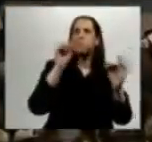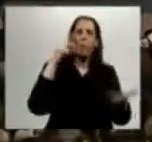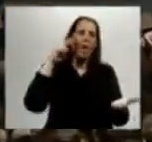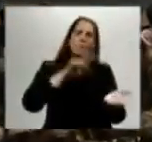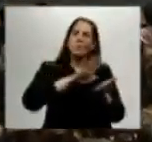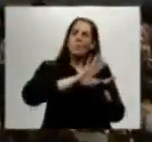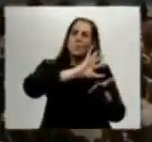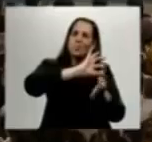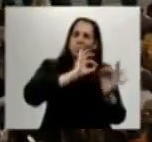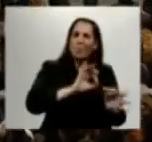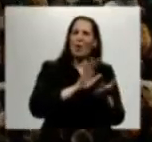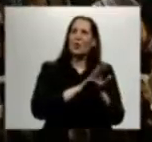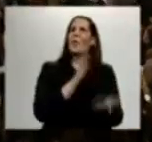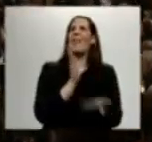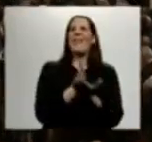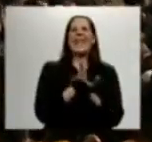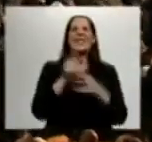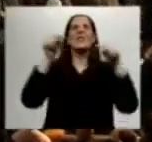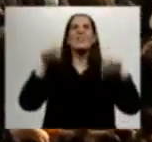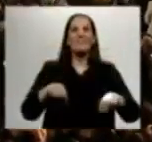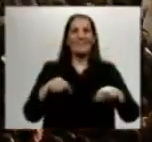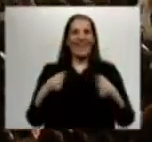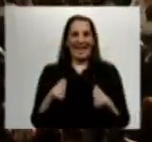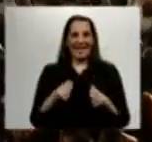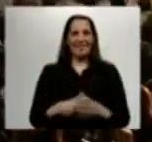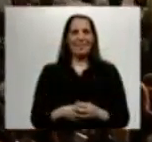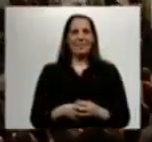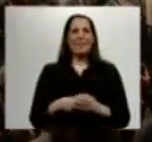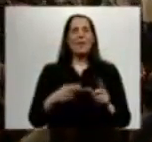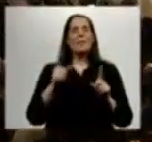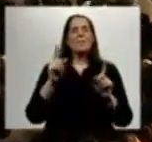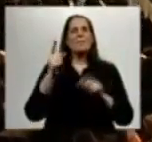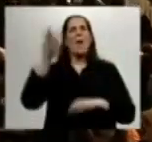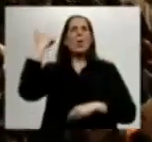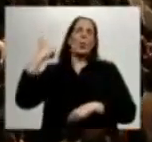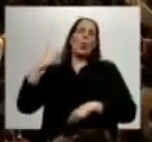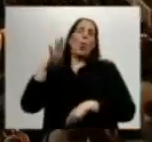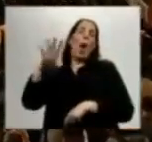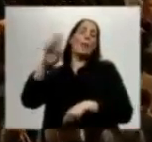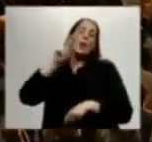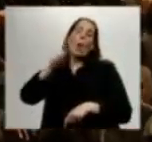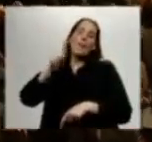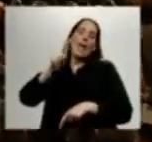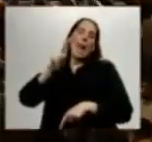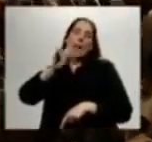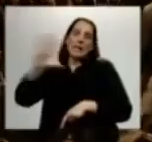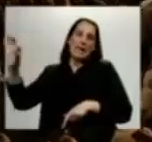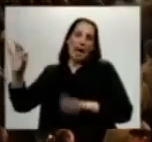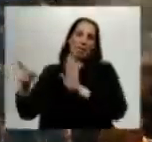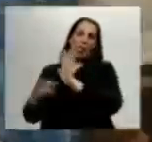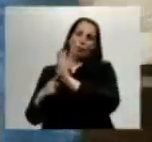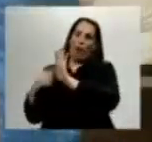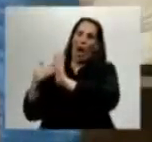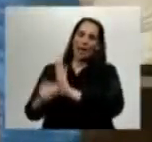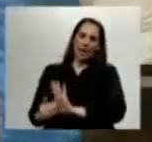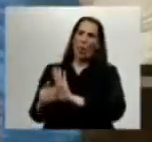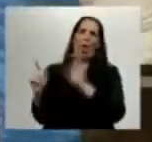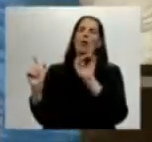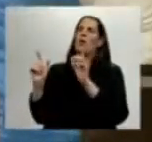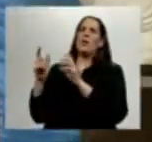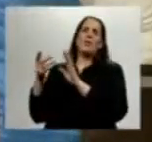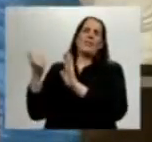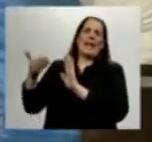del derecho, primero haciendo una reducción de aquellos 4.500 artículos a 2.671 en un lenguaje